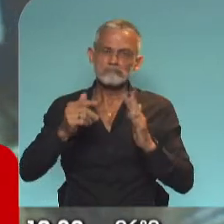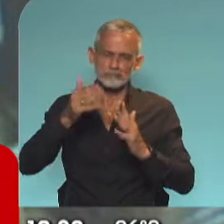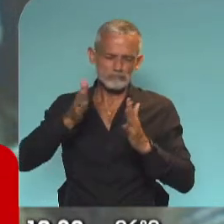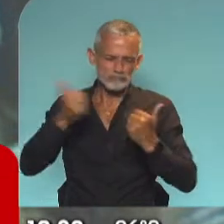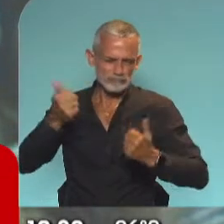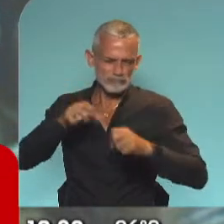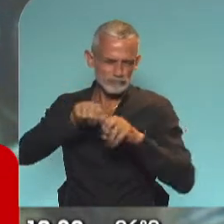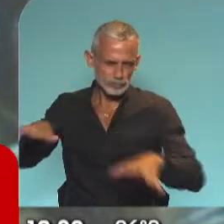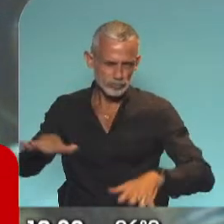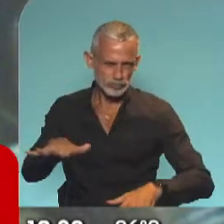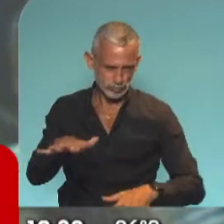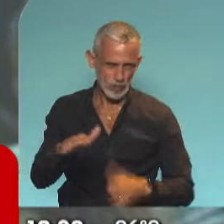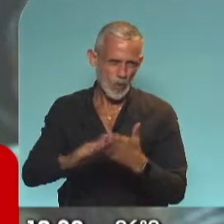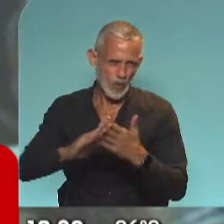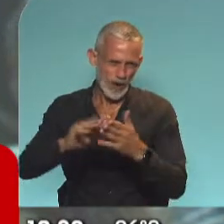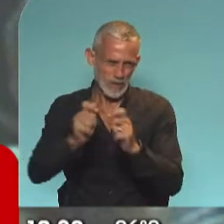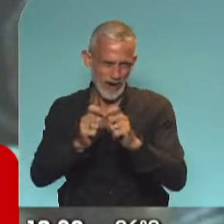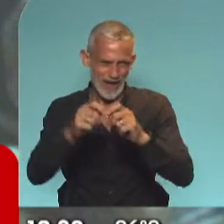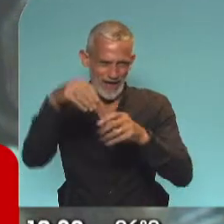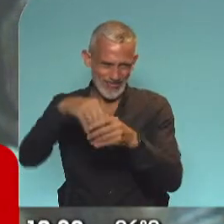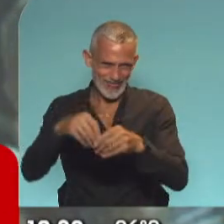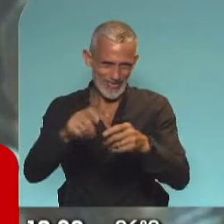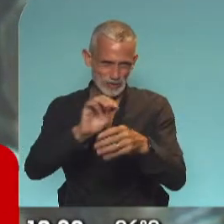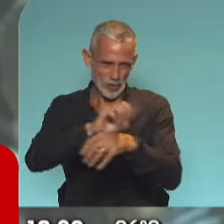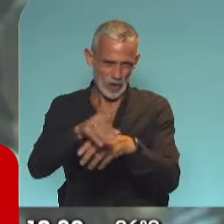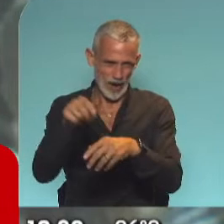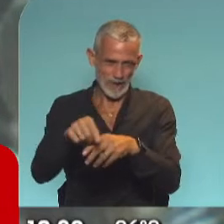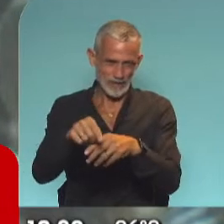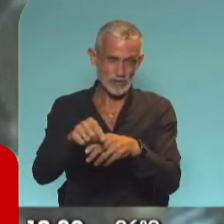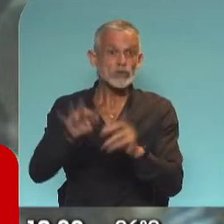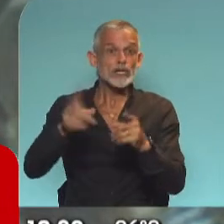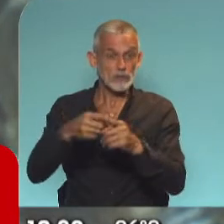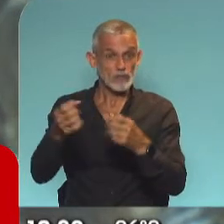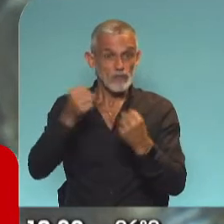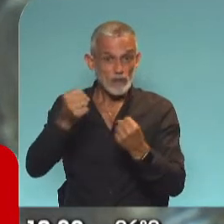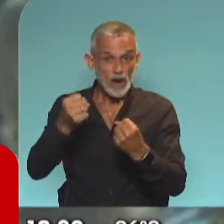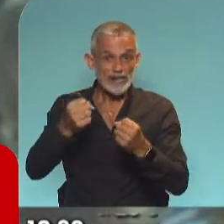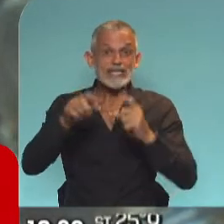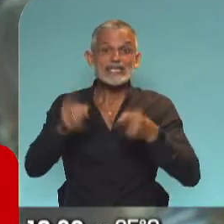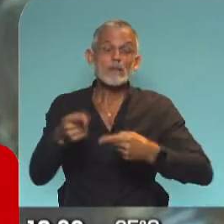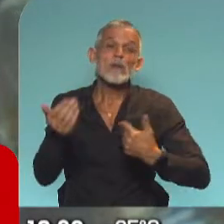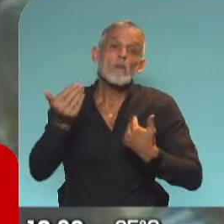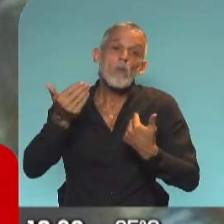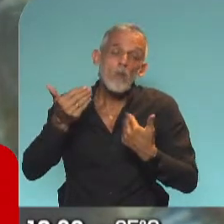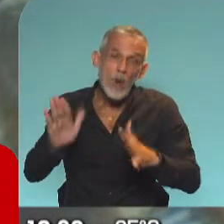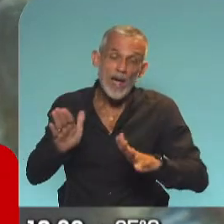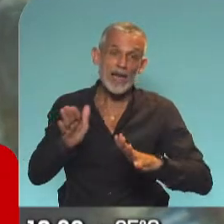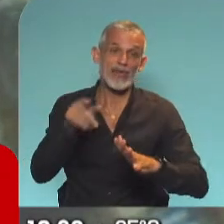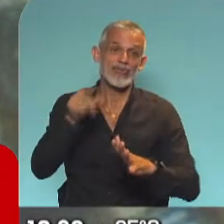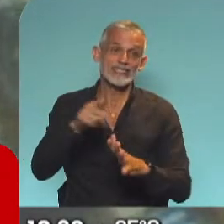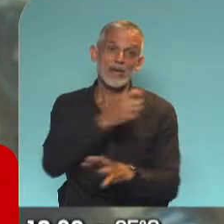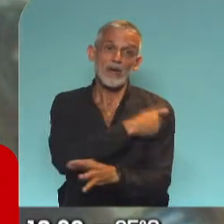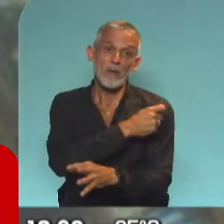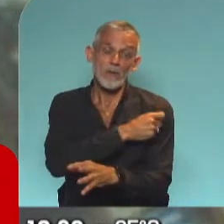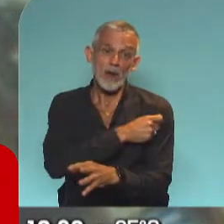rapidez en la propagación de los contagios, también viene más fuerte y hasta incluso viene tan fuerte que quizás